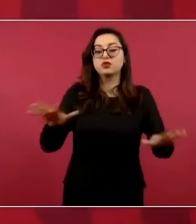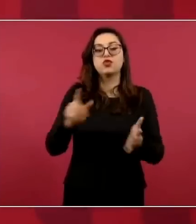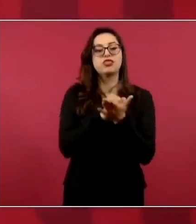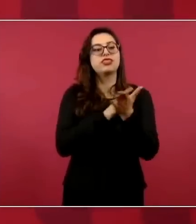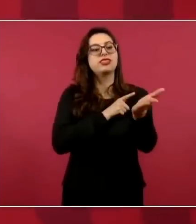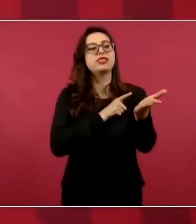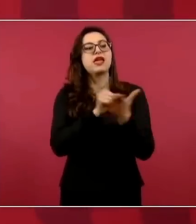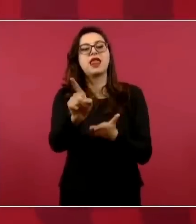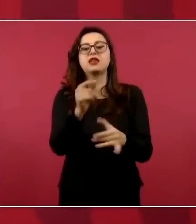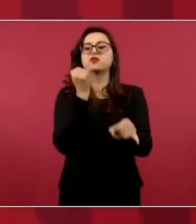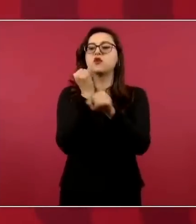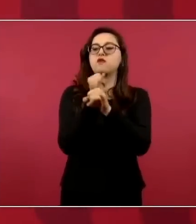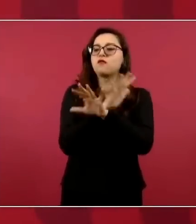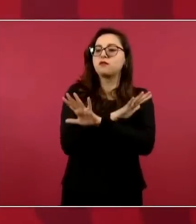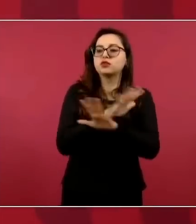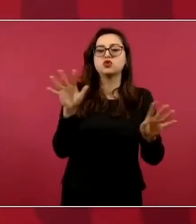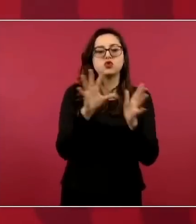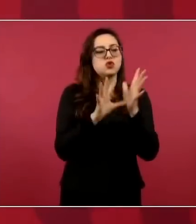constitucional, el derecho a la información.